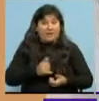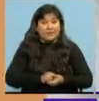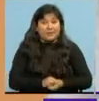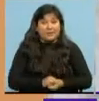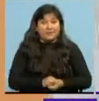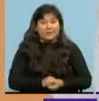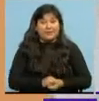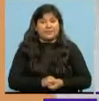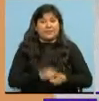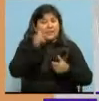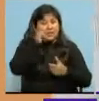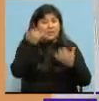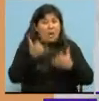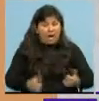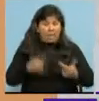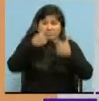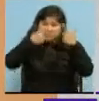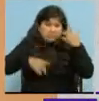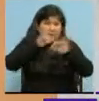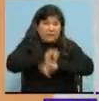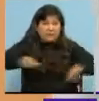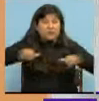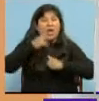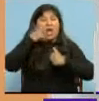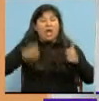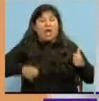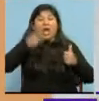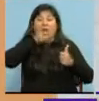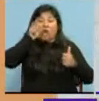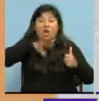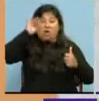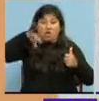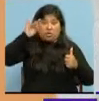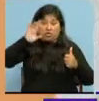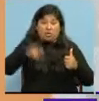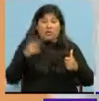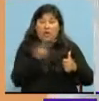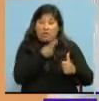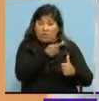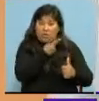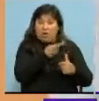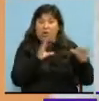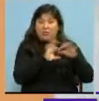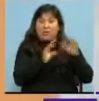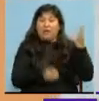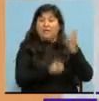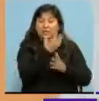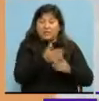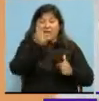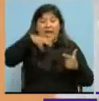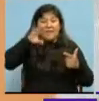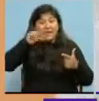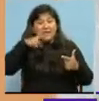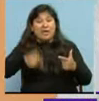por ejemplo del tema de cóndores que es una co-producción con fundación andina tenemos sobre yaguareté de arucas